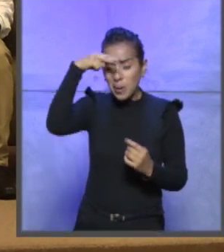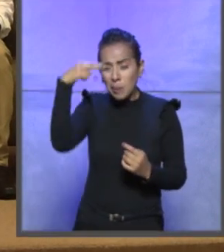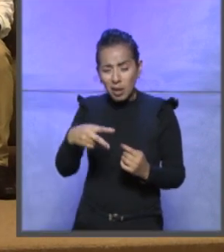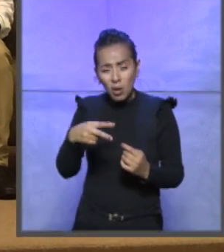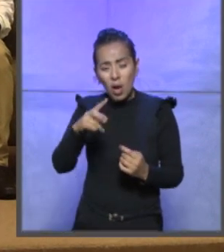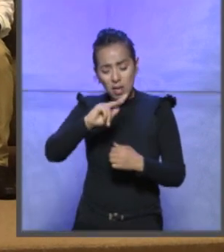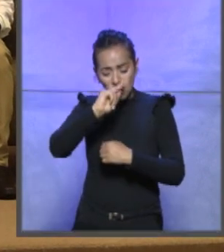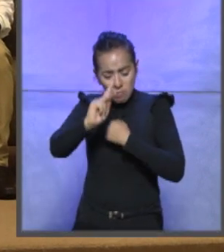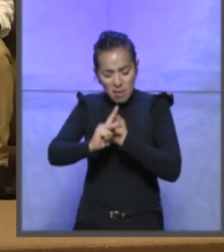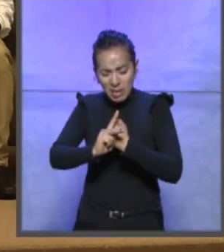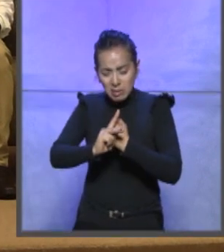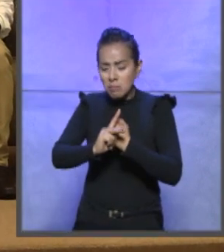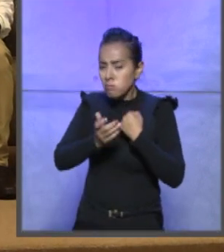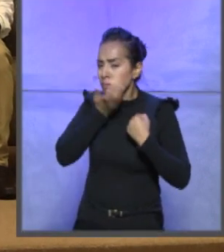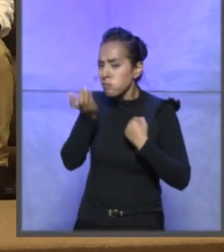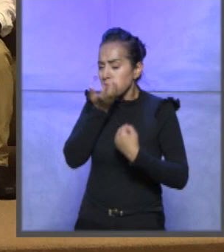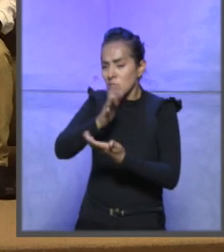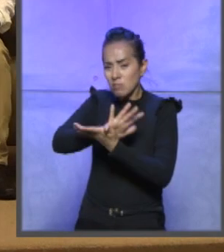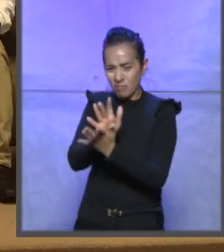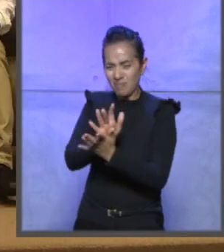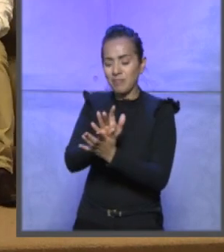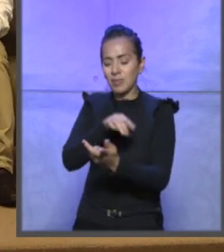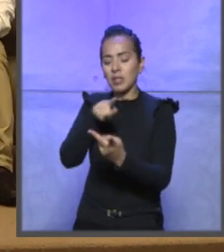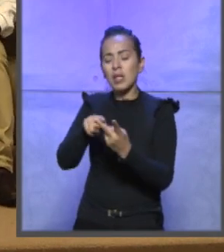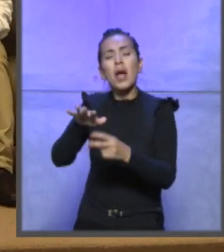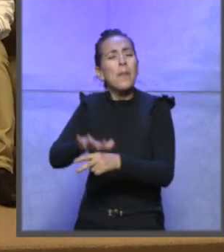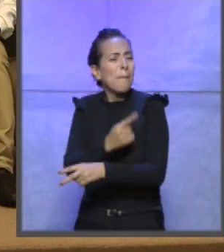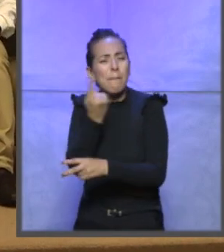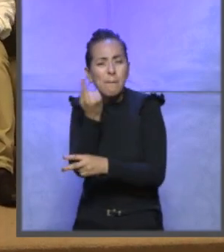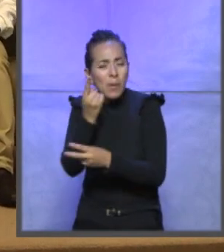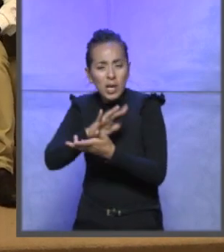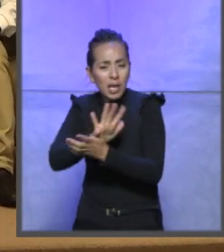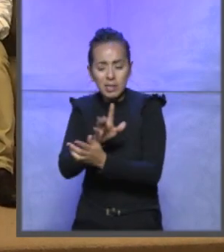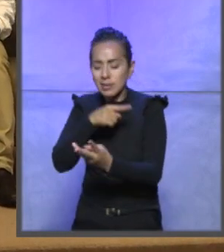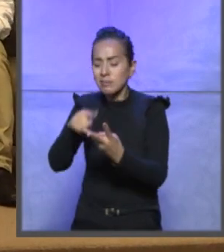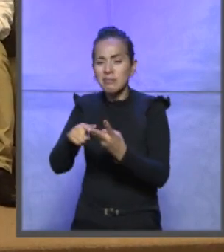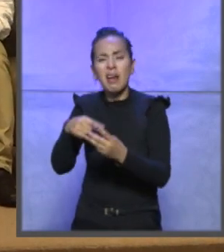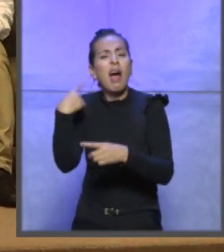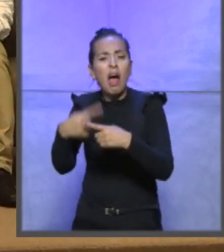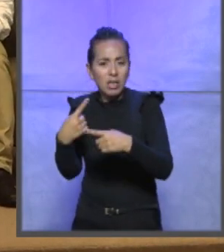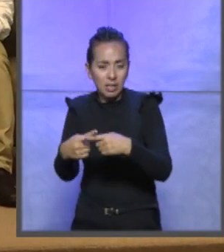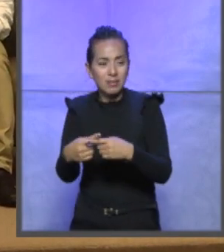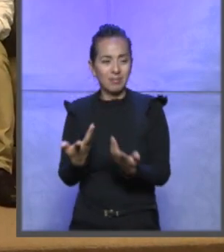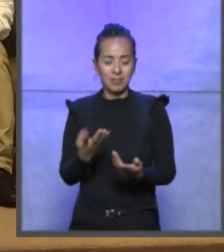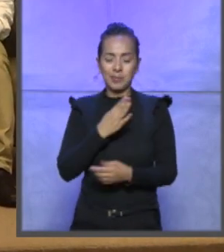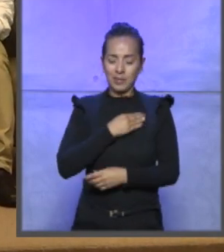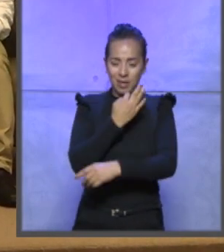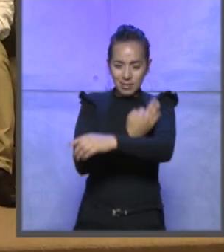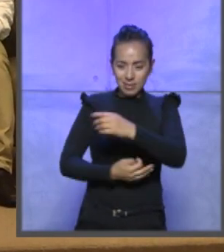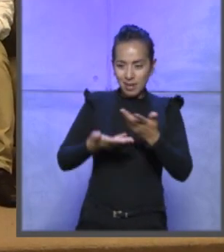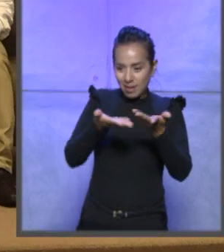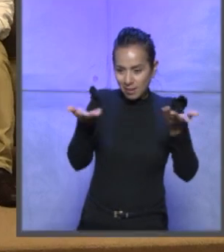¿Por qué y a quiénes? Muy buenas tardes, muy buen día a todos los